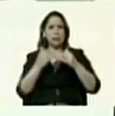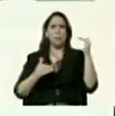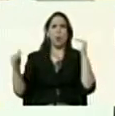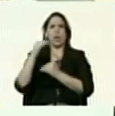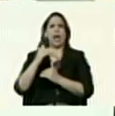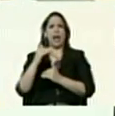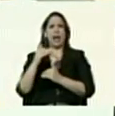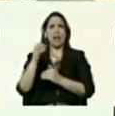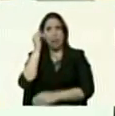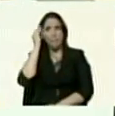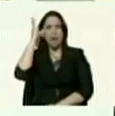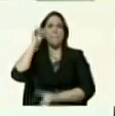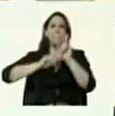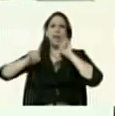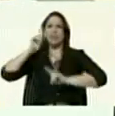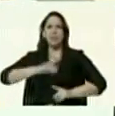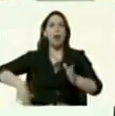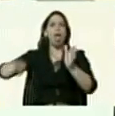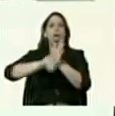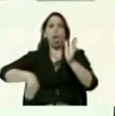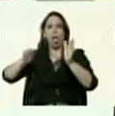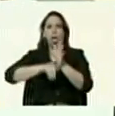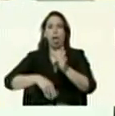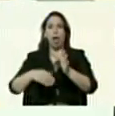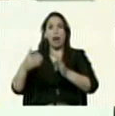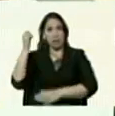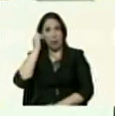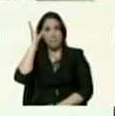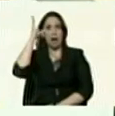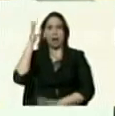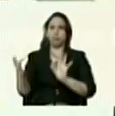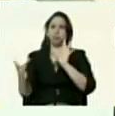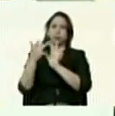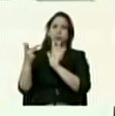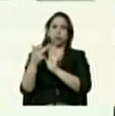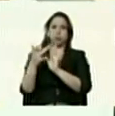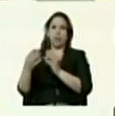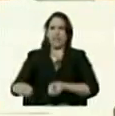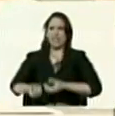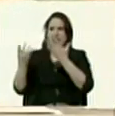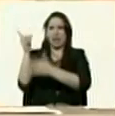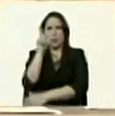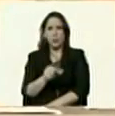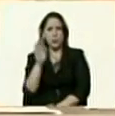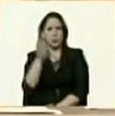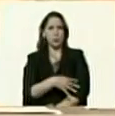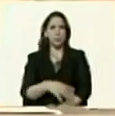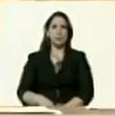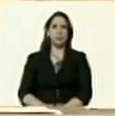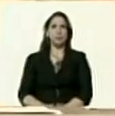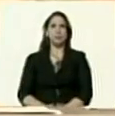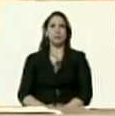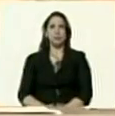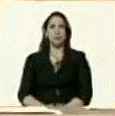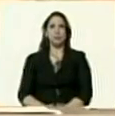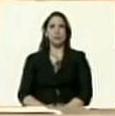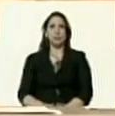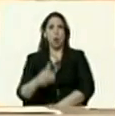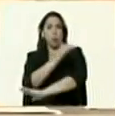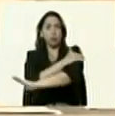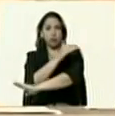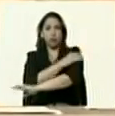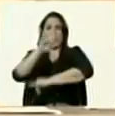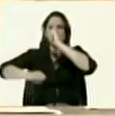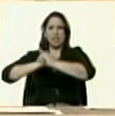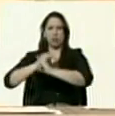una y otra vez, capaz de vincular y tratar de entregar el Esequibo a la derecha